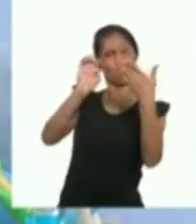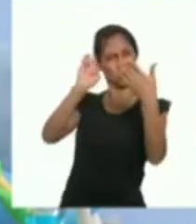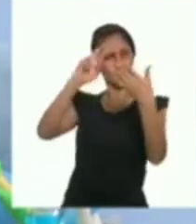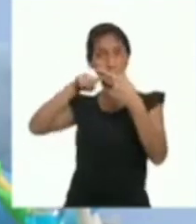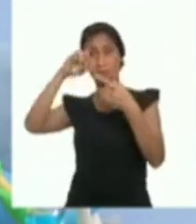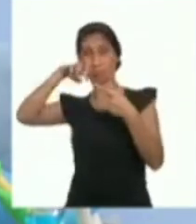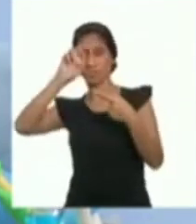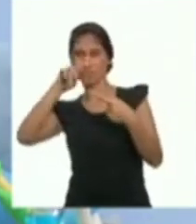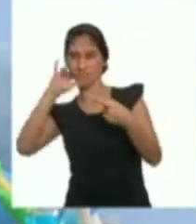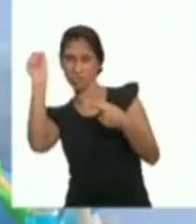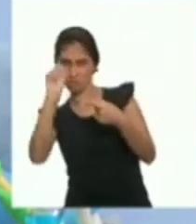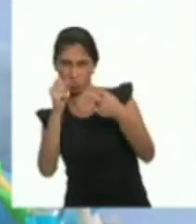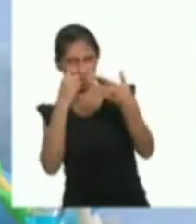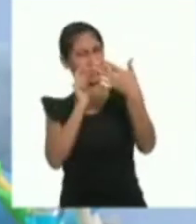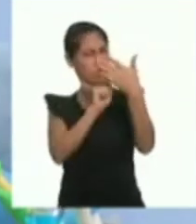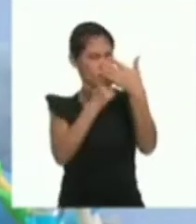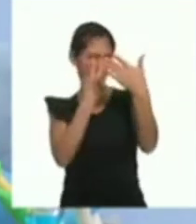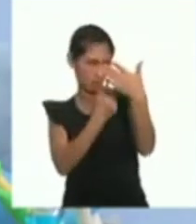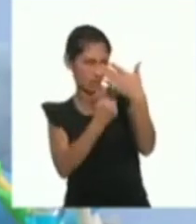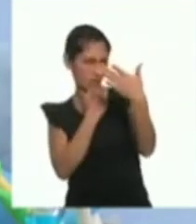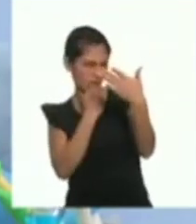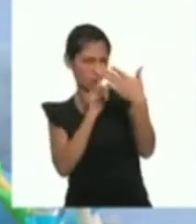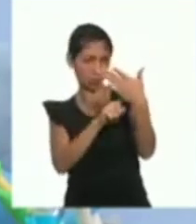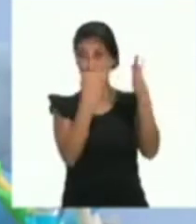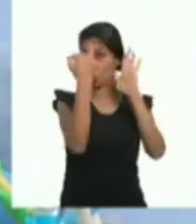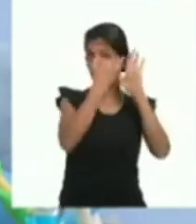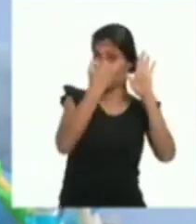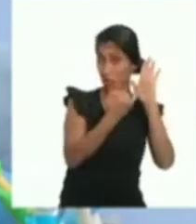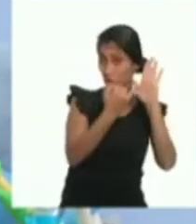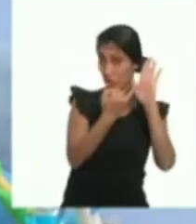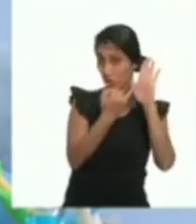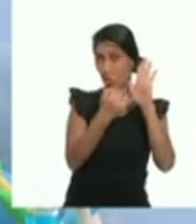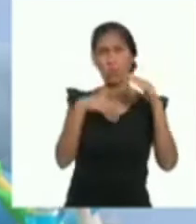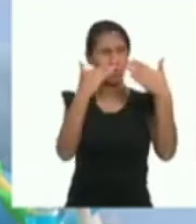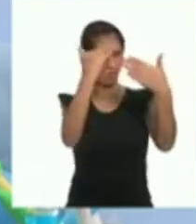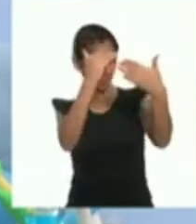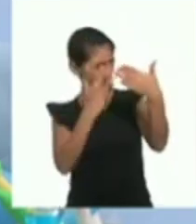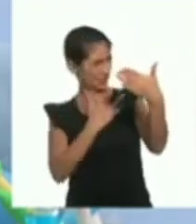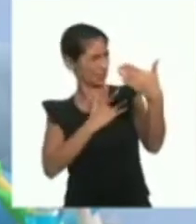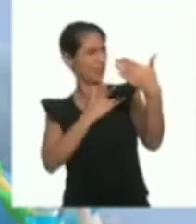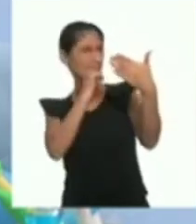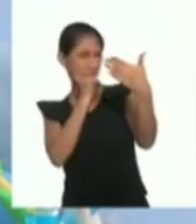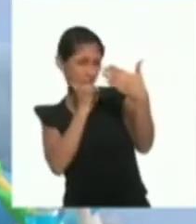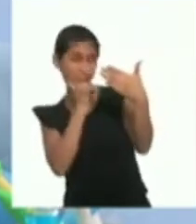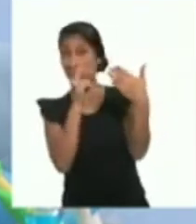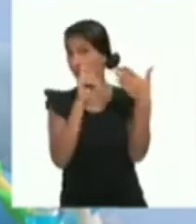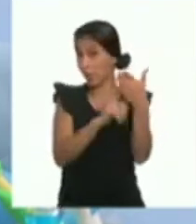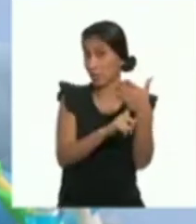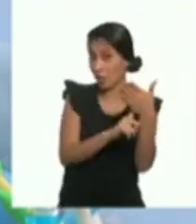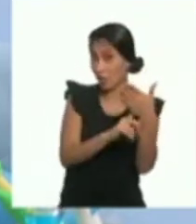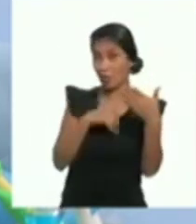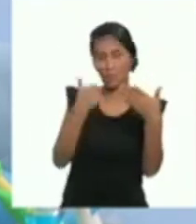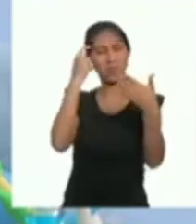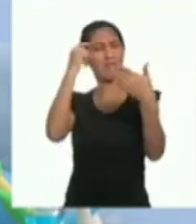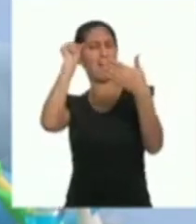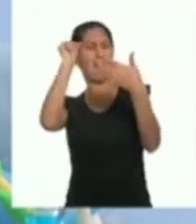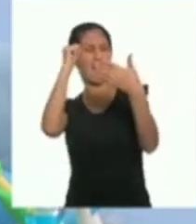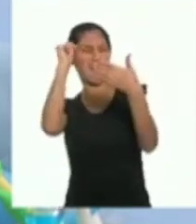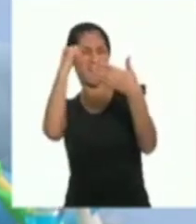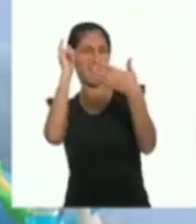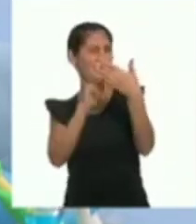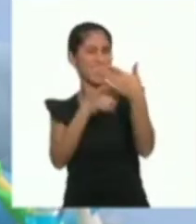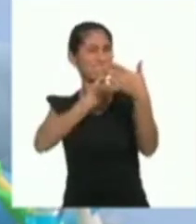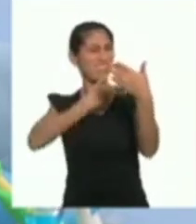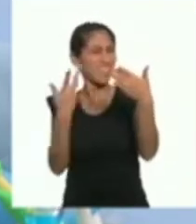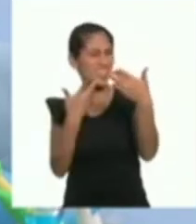interacción entre ellas, pero también a través de sus expresiones percibamos sus emociones y sentimientos. Y con ello, traigamos siempre a la